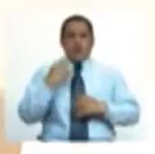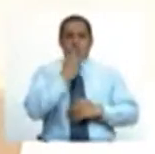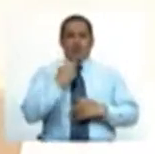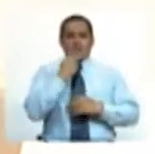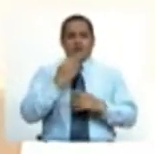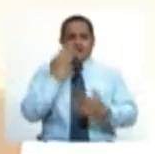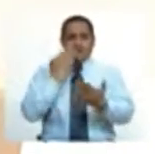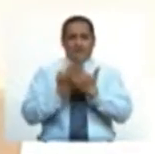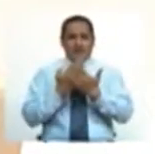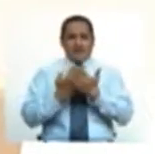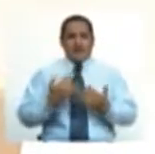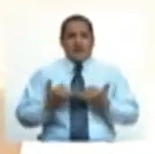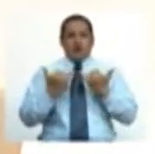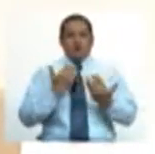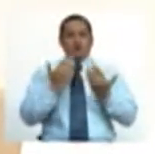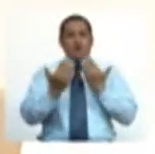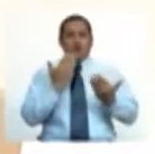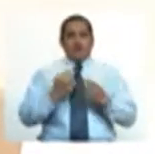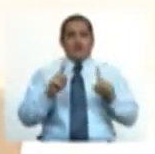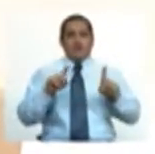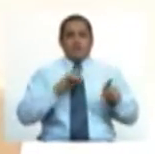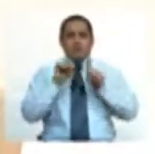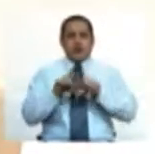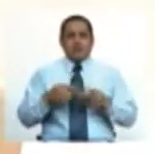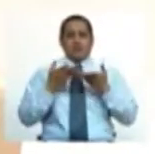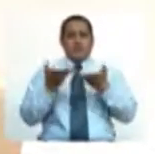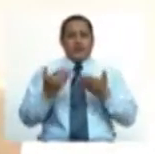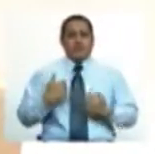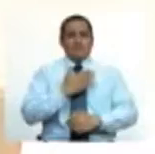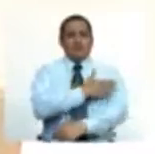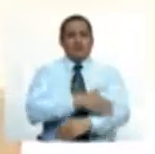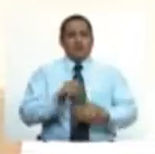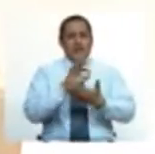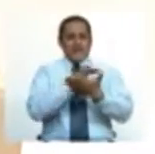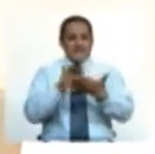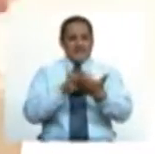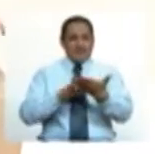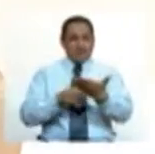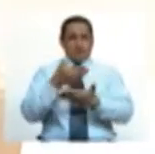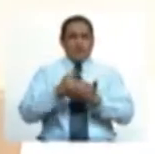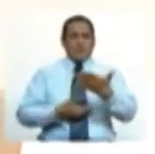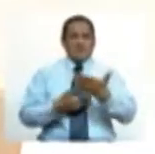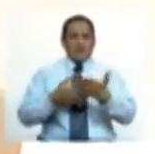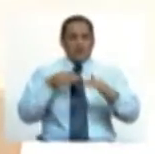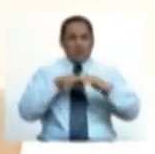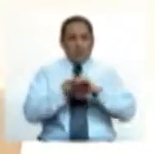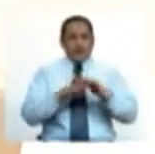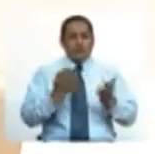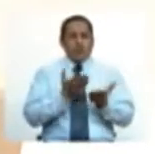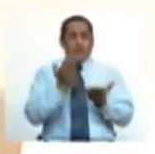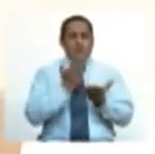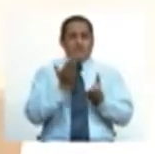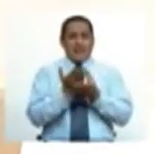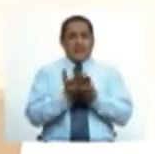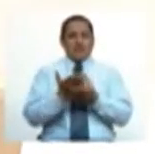oralidad, ¿no?, frente a un modelo que más bien privilegiaba el escrito, el expediente, el